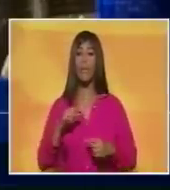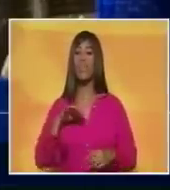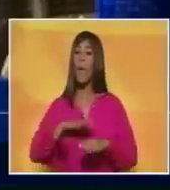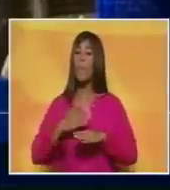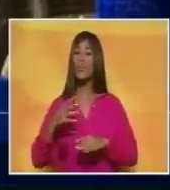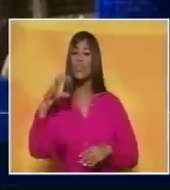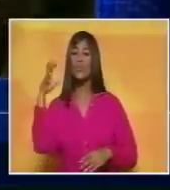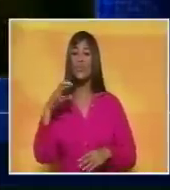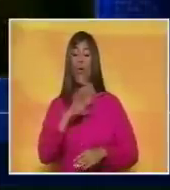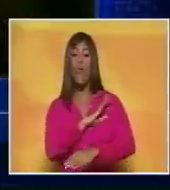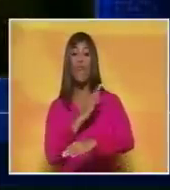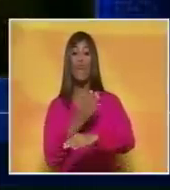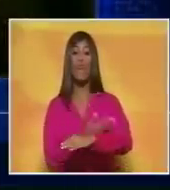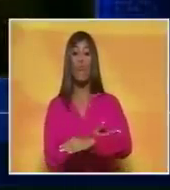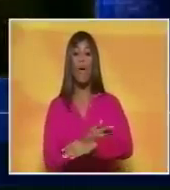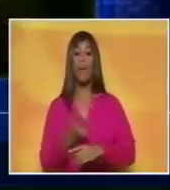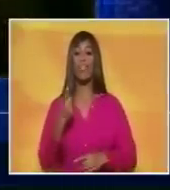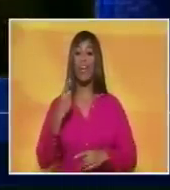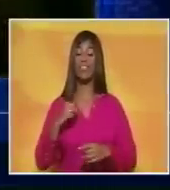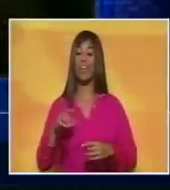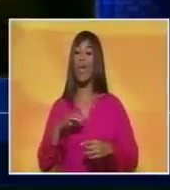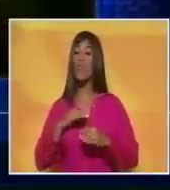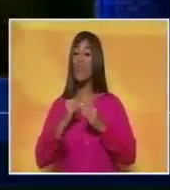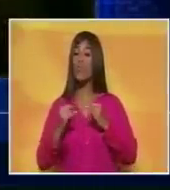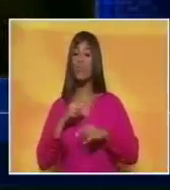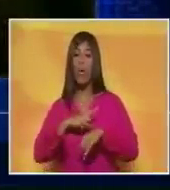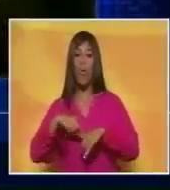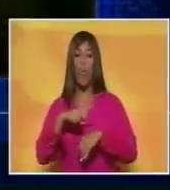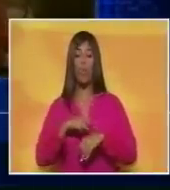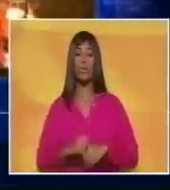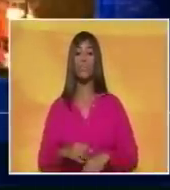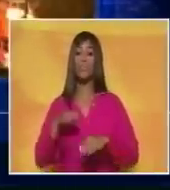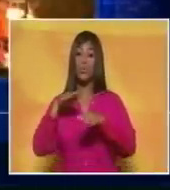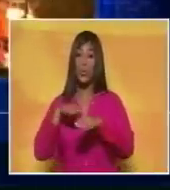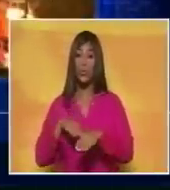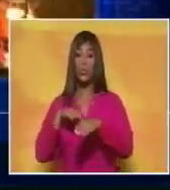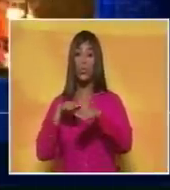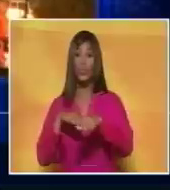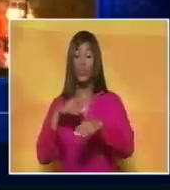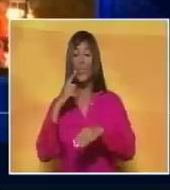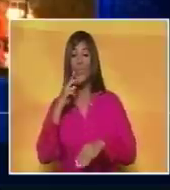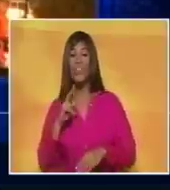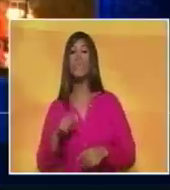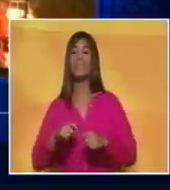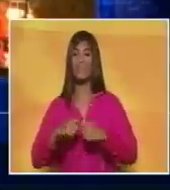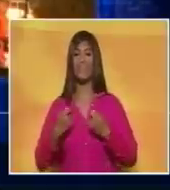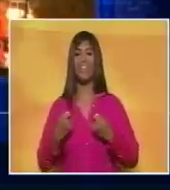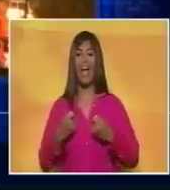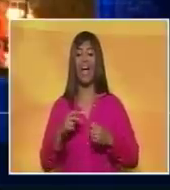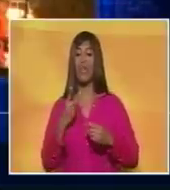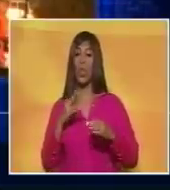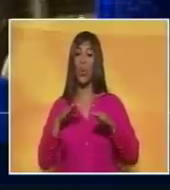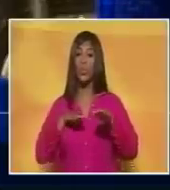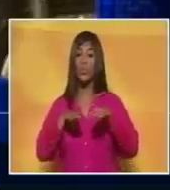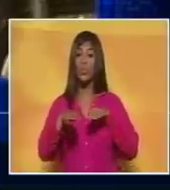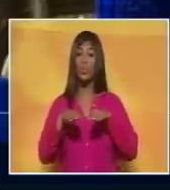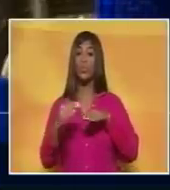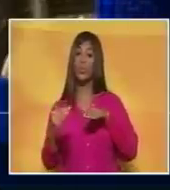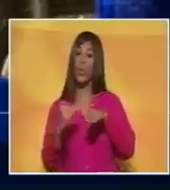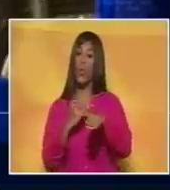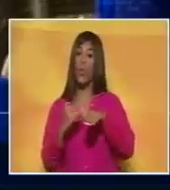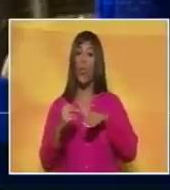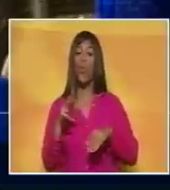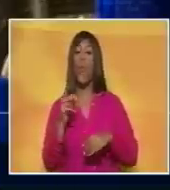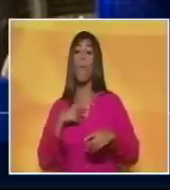de las intensas lluvias generadas en las últimas horas. El tránsito en la zona se ha visto afectado en ambos sentidos desde